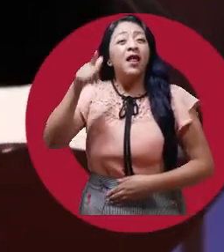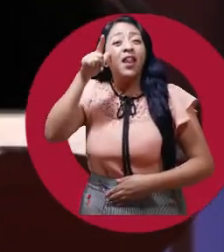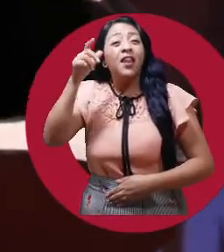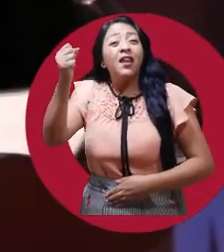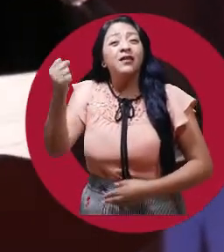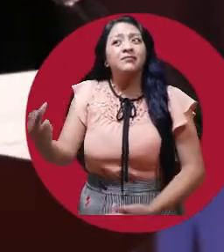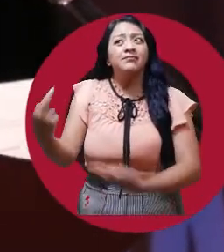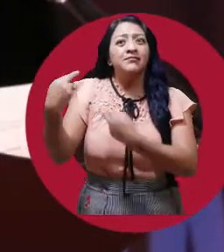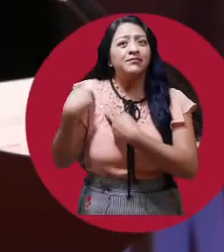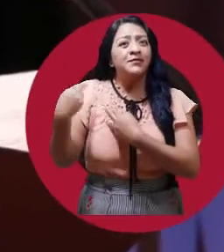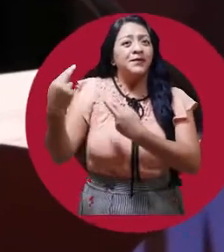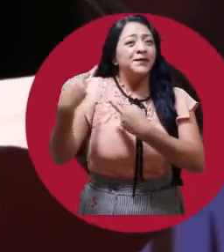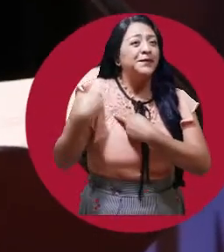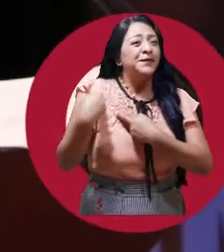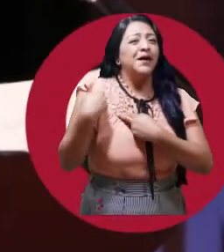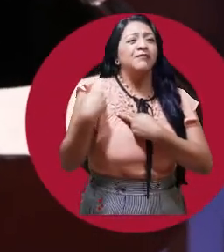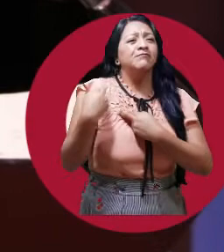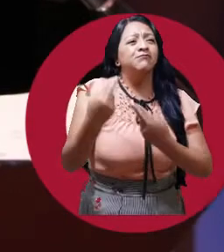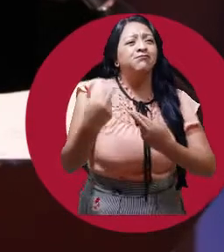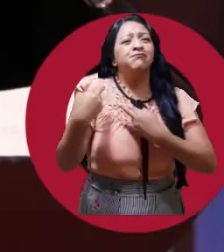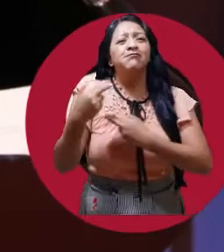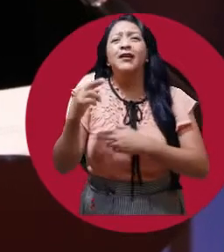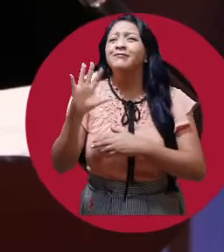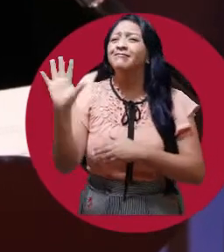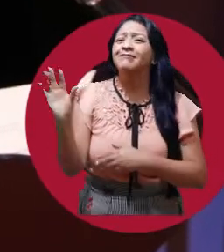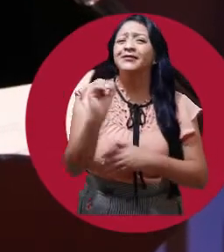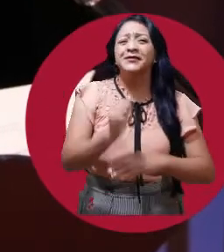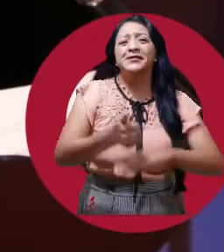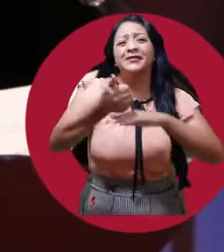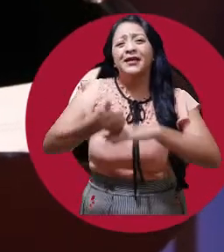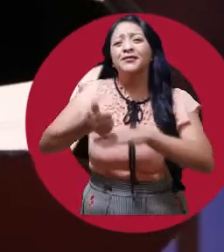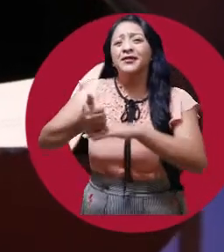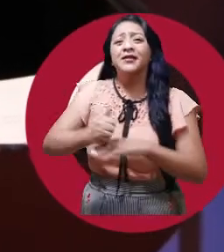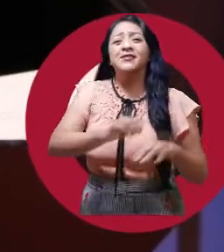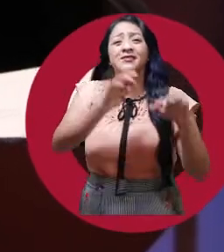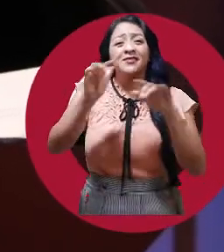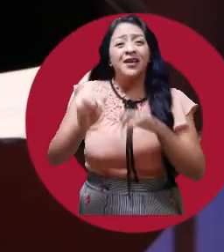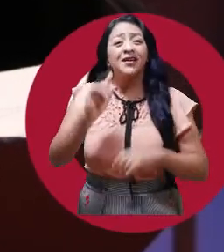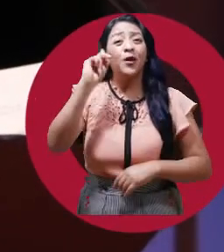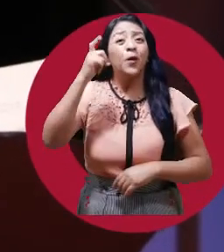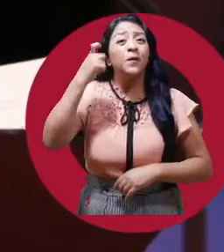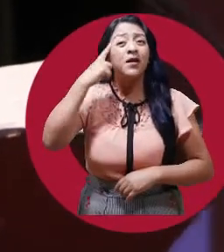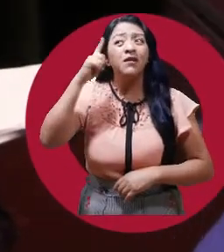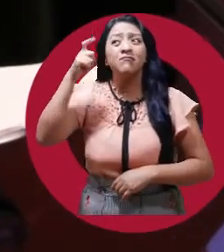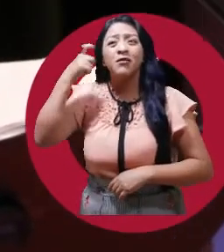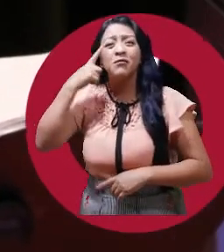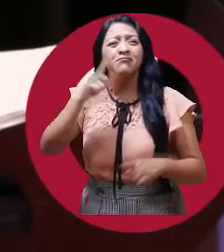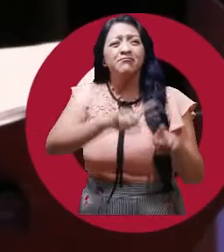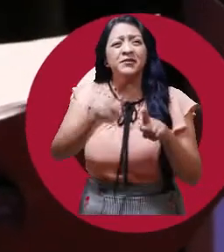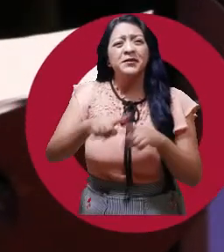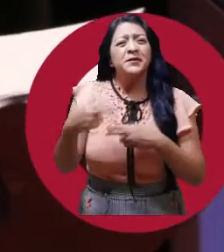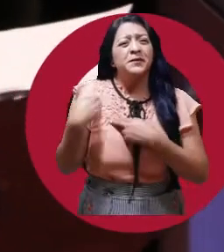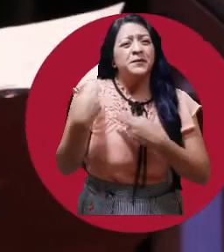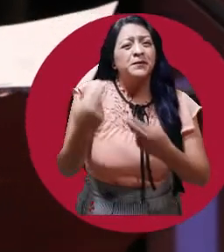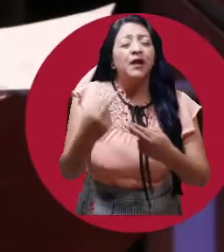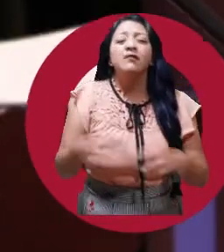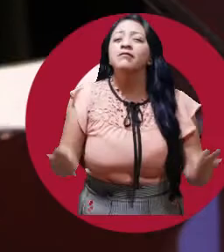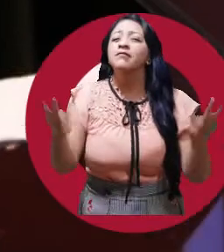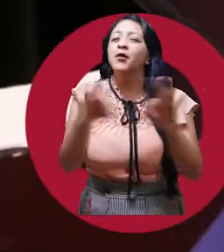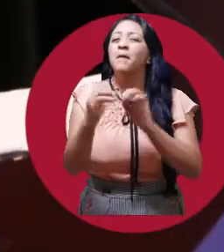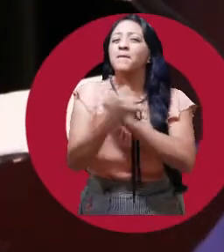encomendado a todo su gabinete, a todos los secretarios, a los gobernadores, a construir un